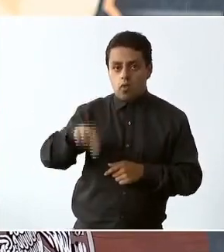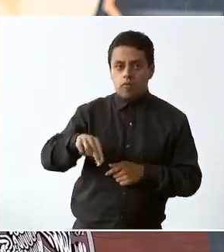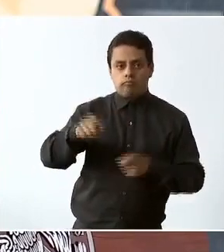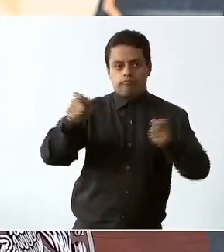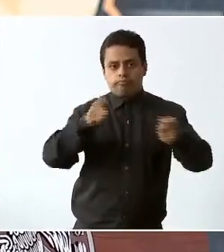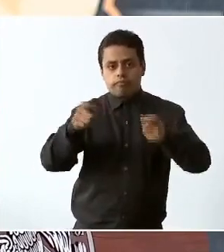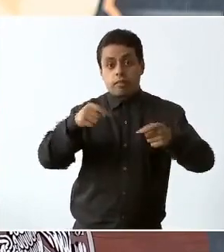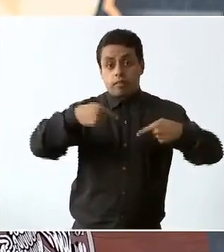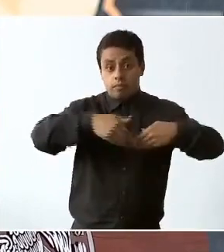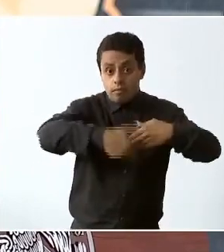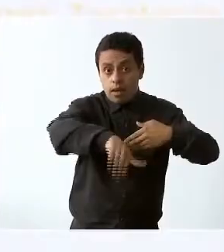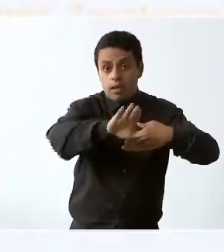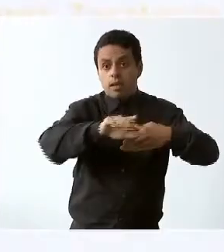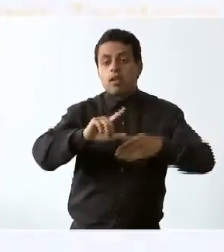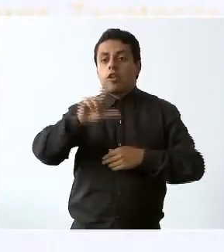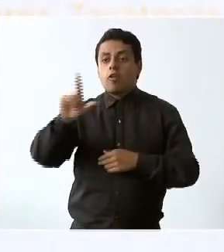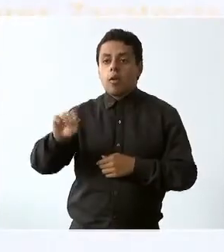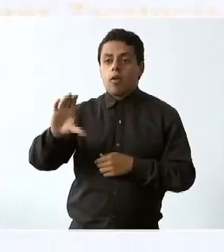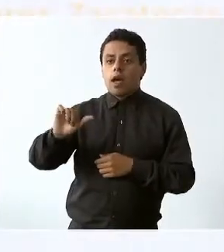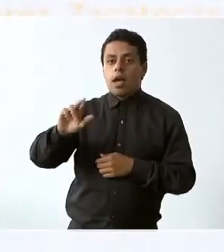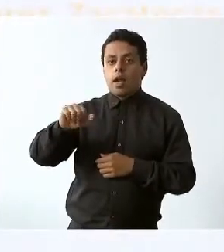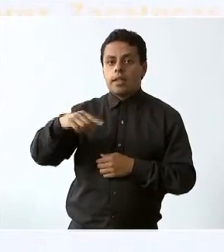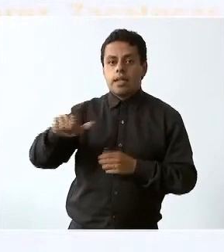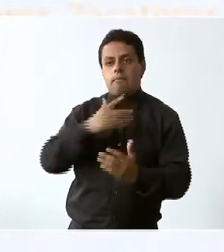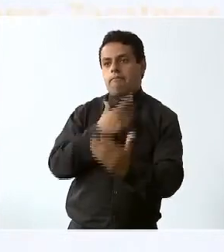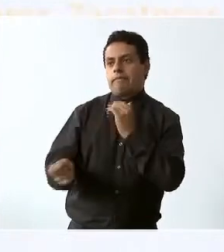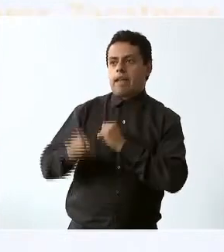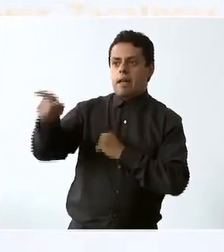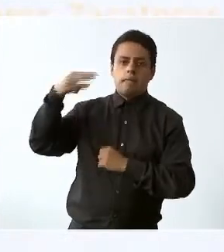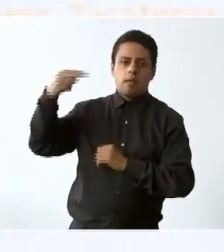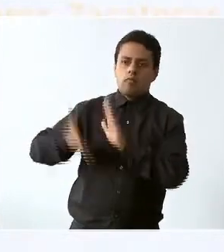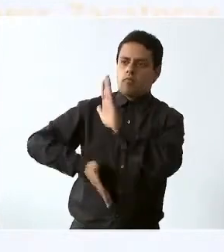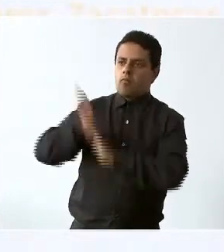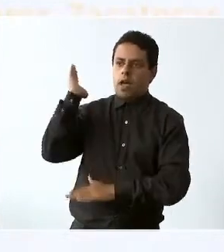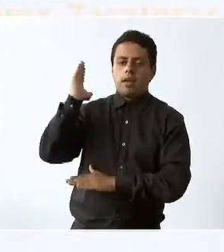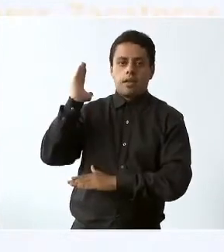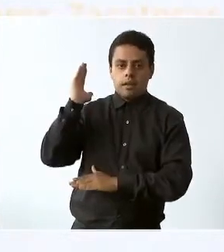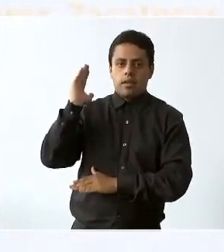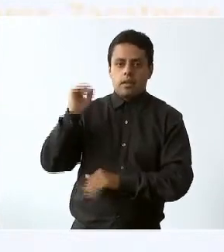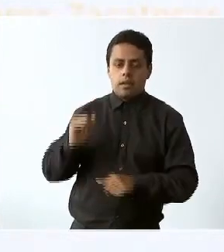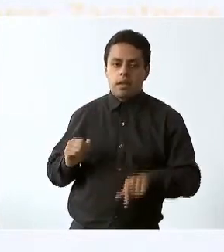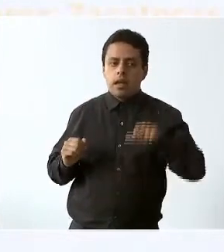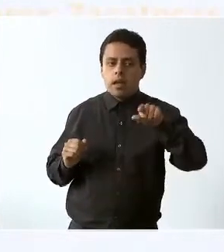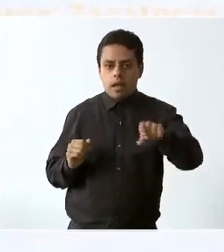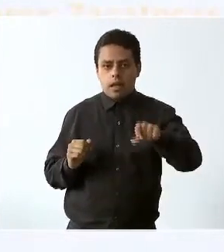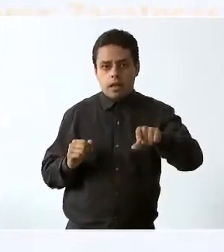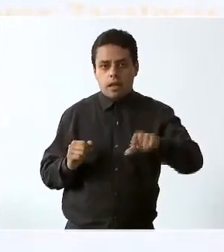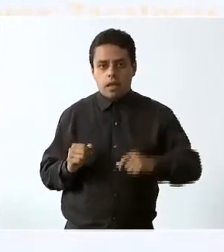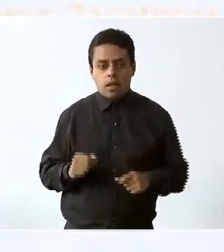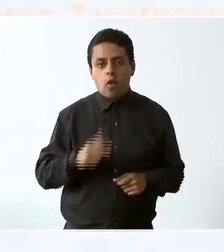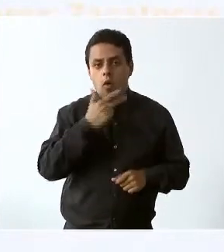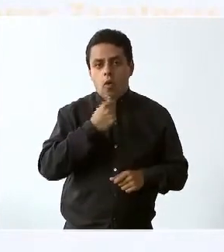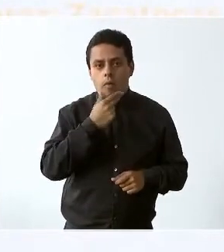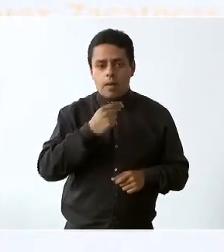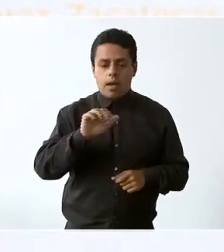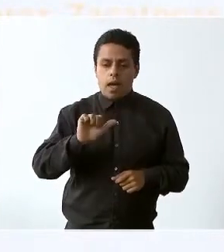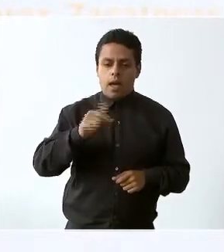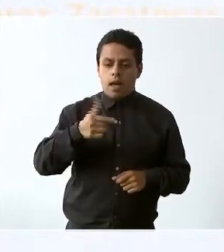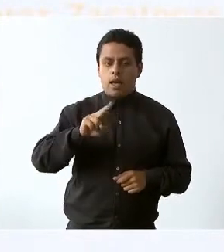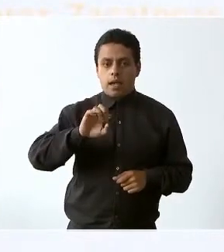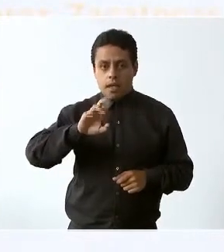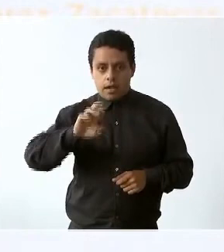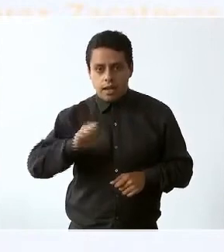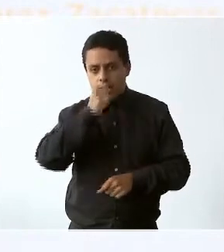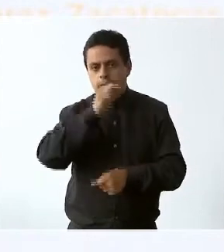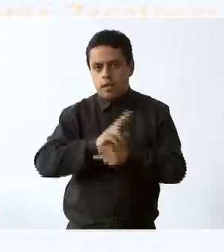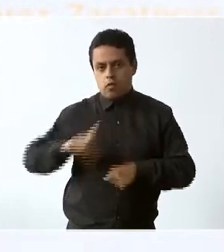Carranza emprendió su marcha hacia Veracruz, el ministro de Gobernación, Aguirre Berlanga, y